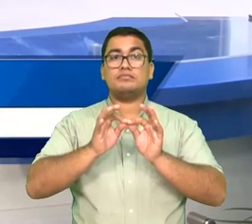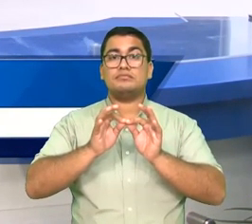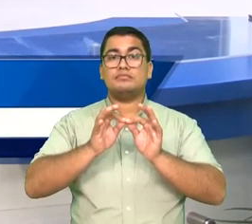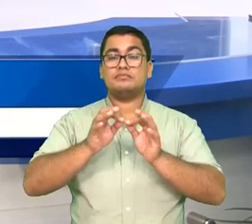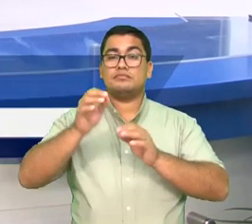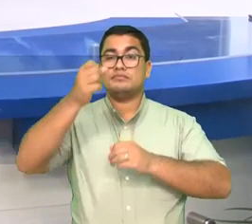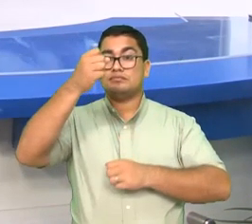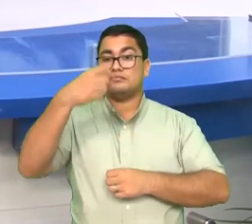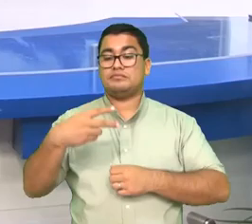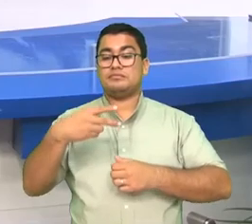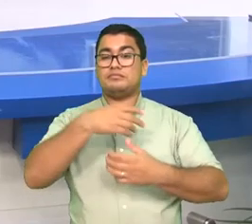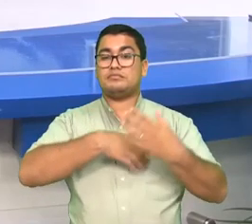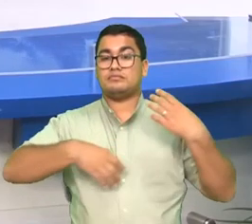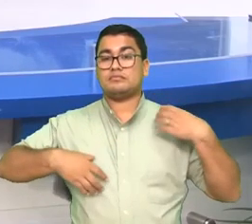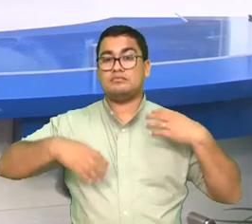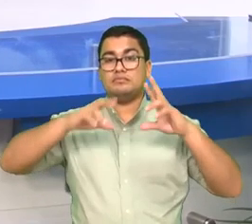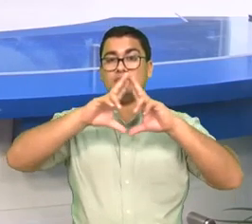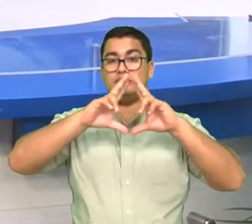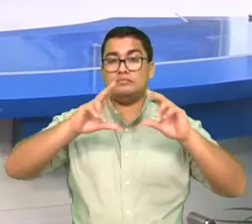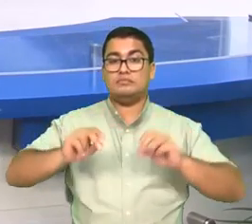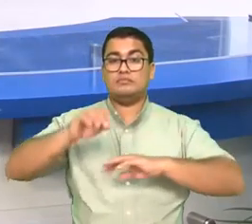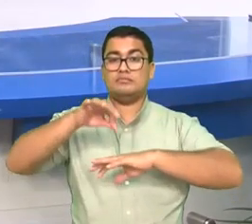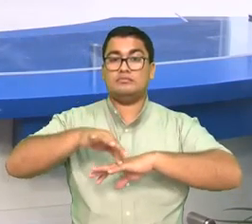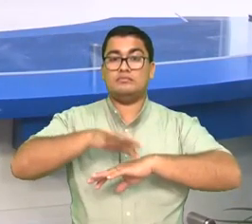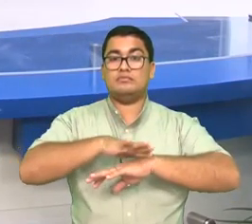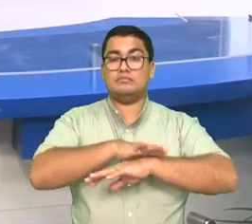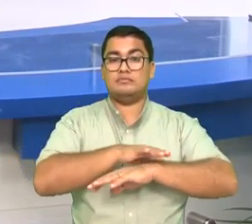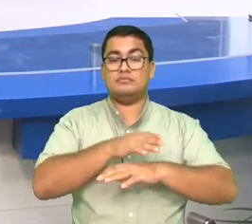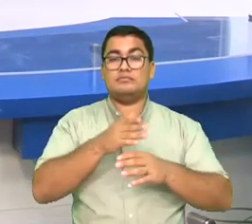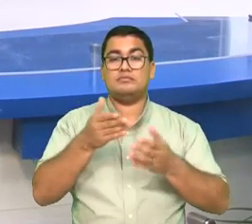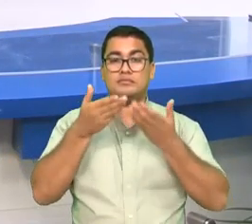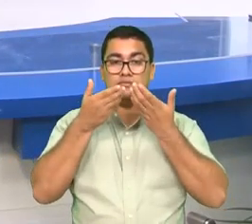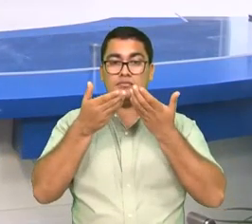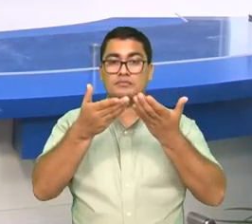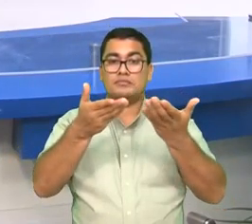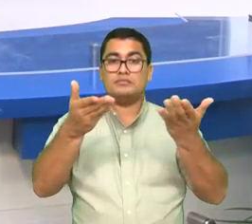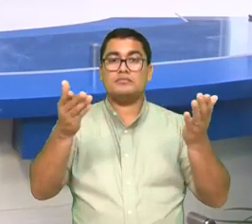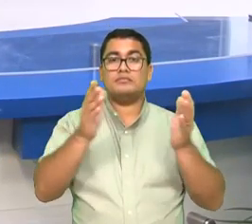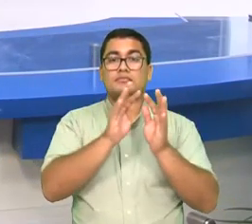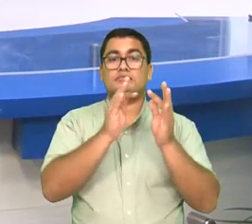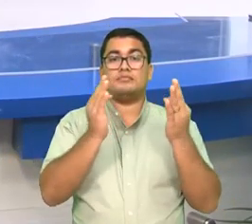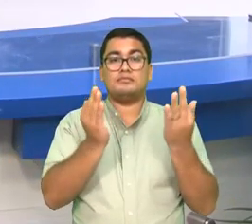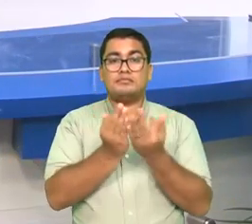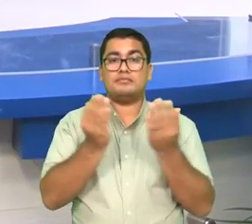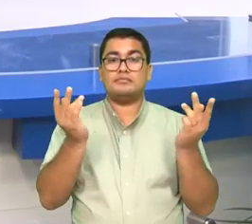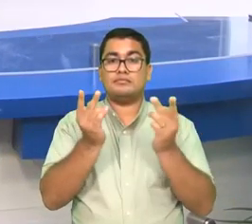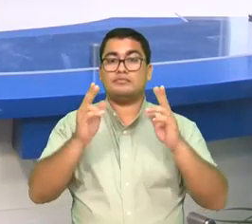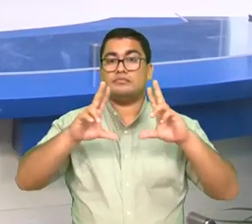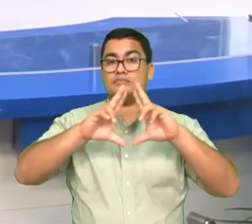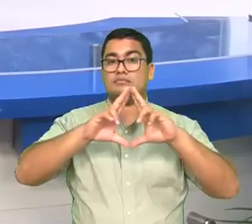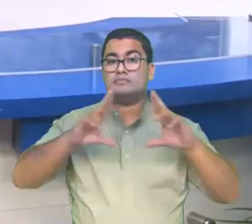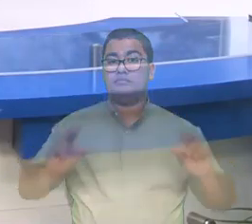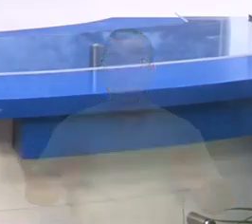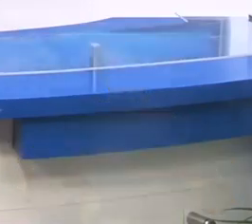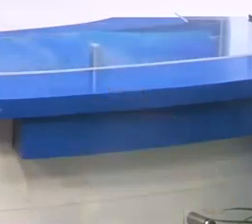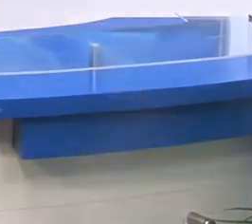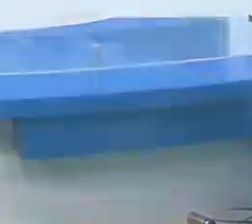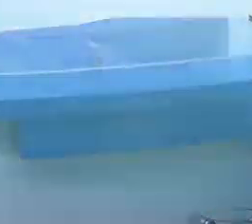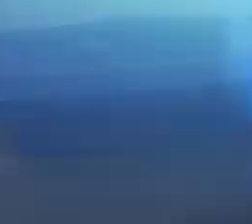de la Vicepresidenta de la República, compañera Rosario Murillo, durante su comunicación con las familias nicaragüenses.